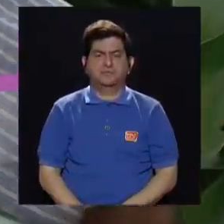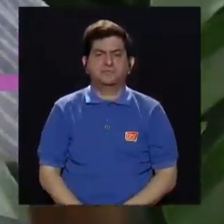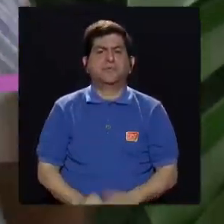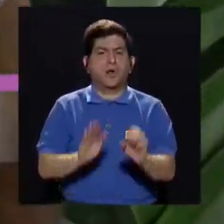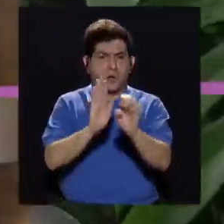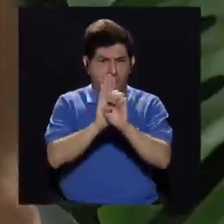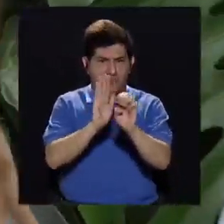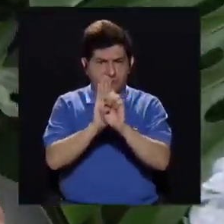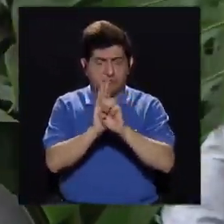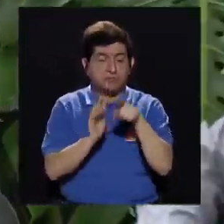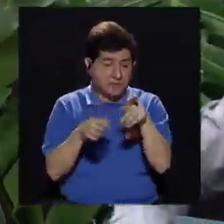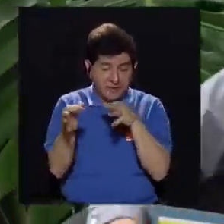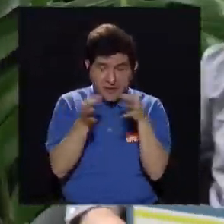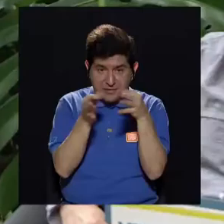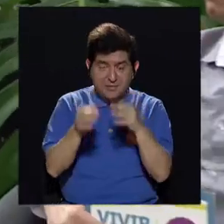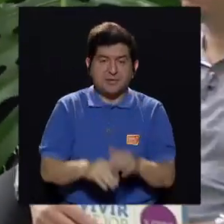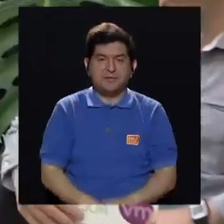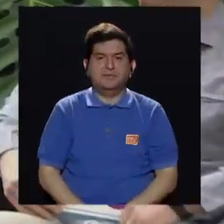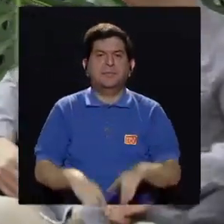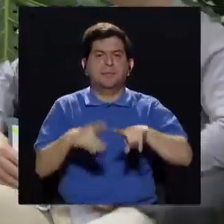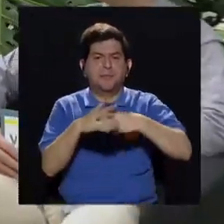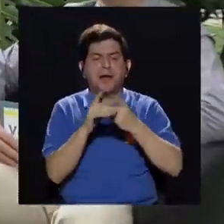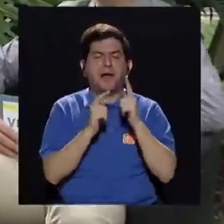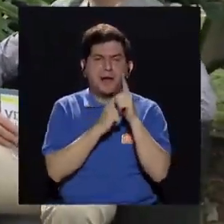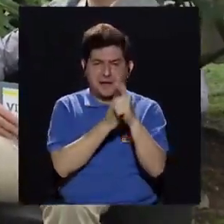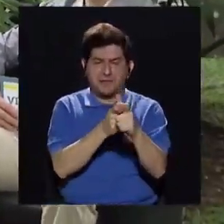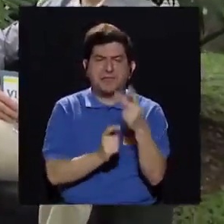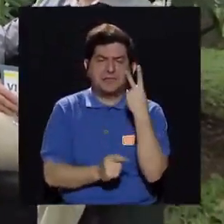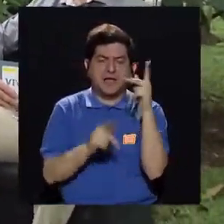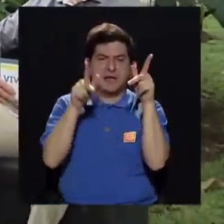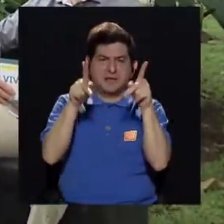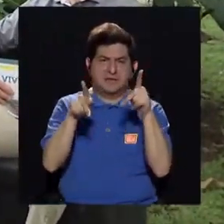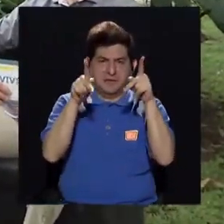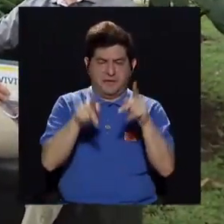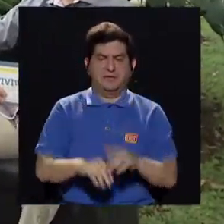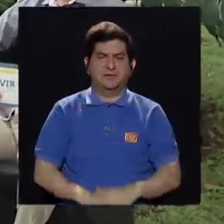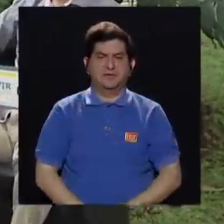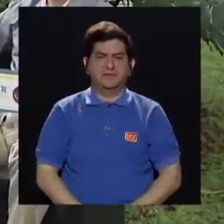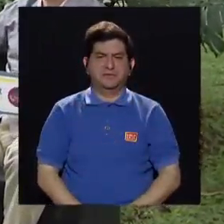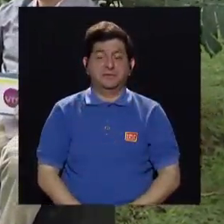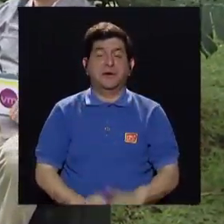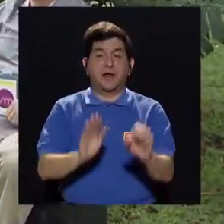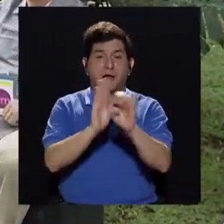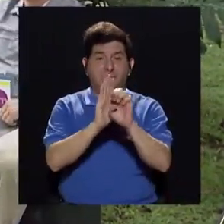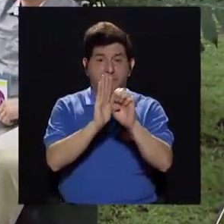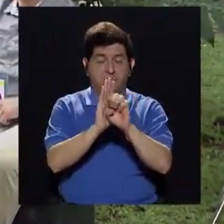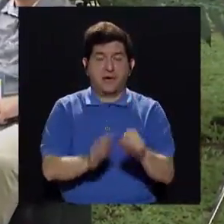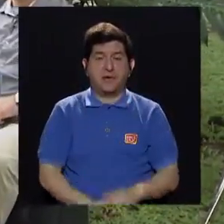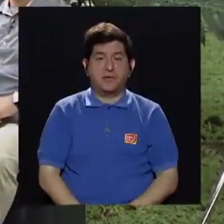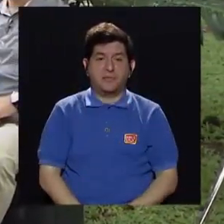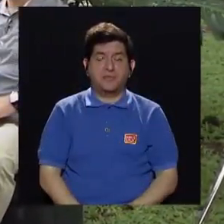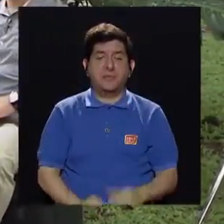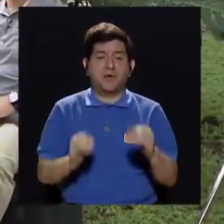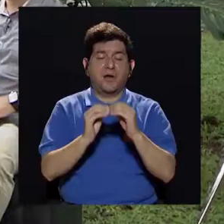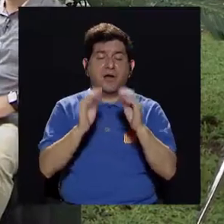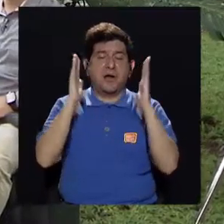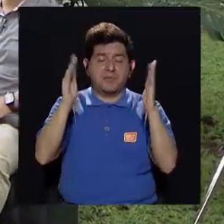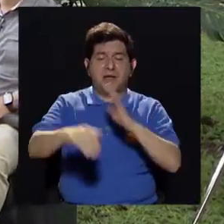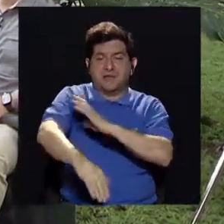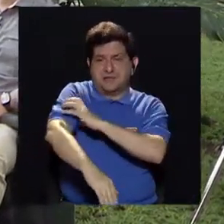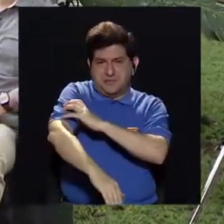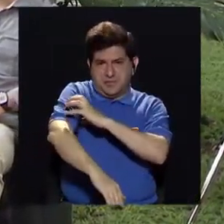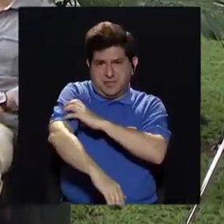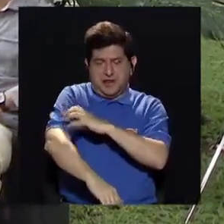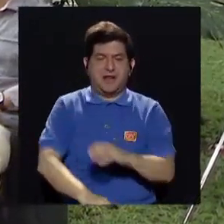hay. Vea qué bien, para, nos va a explicar. Para empezar a correr, y uno va a ver a la gente, es por ejemplo, estirar el músculo más grande que